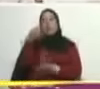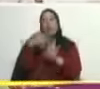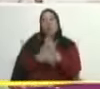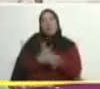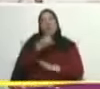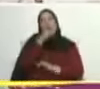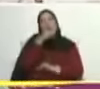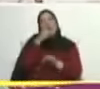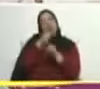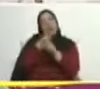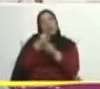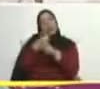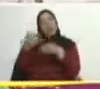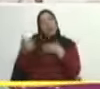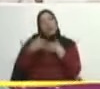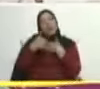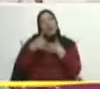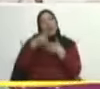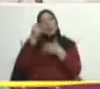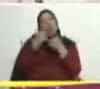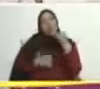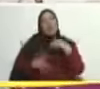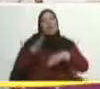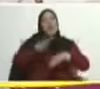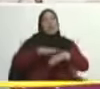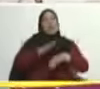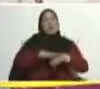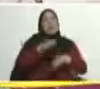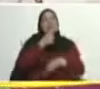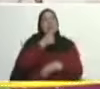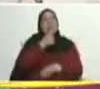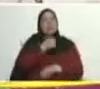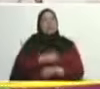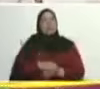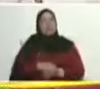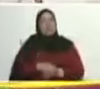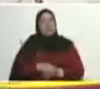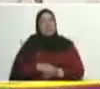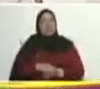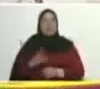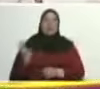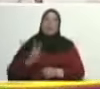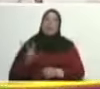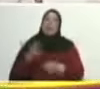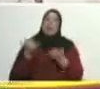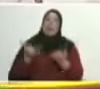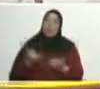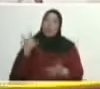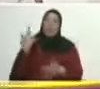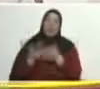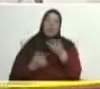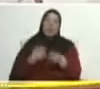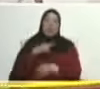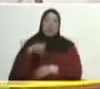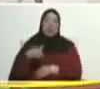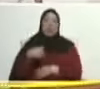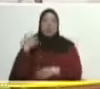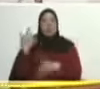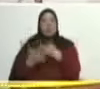con atacarnos. ¿A petición de quién? De lo que decimos en Venezuela, no sé cómo será